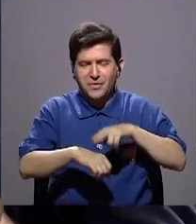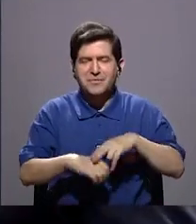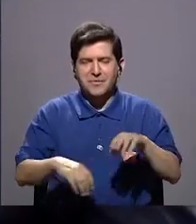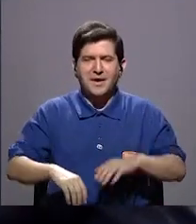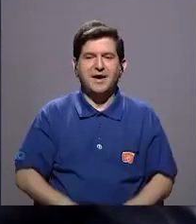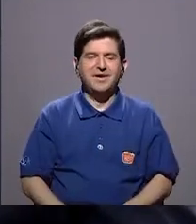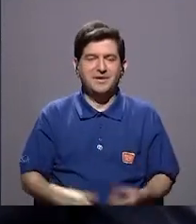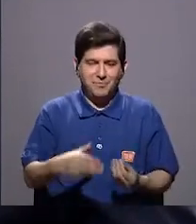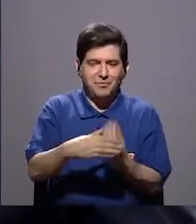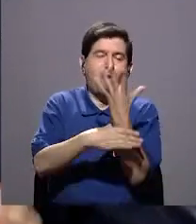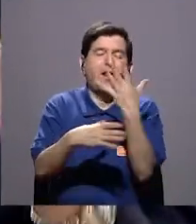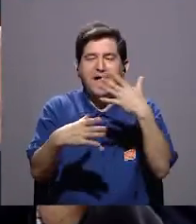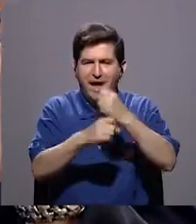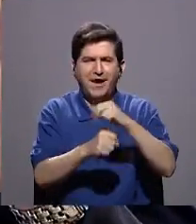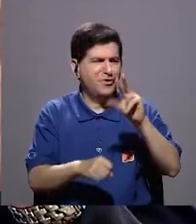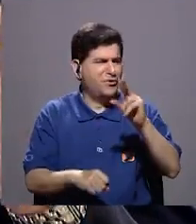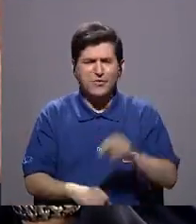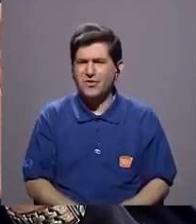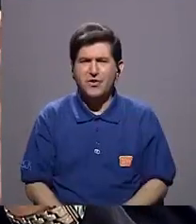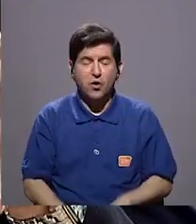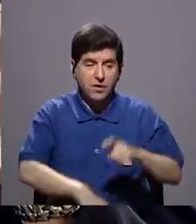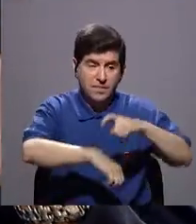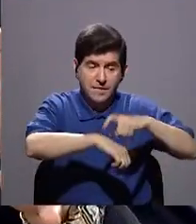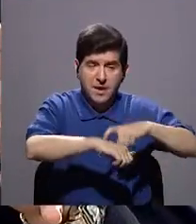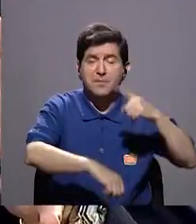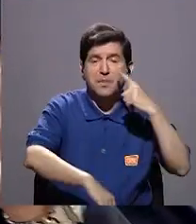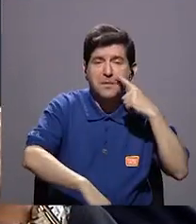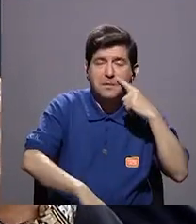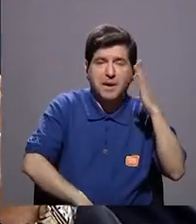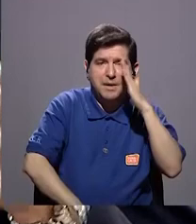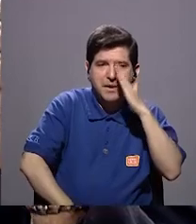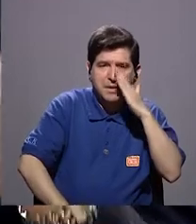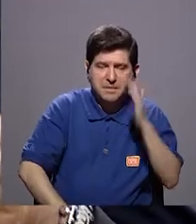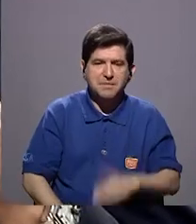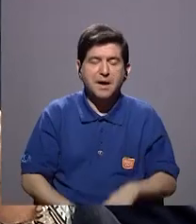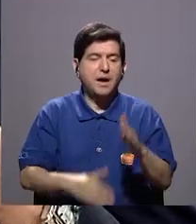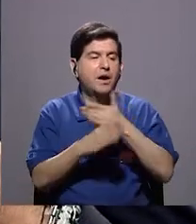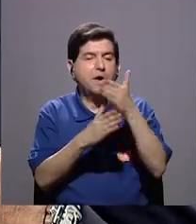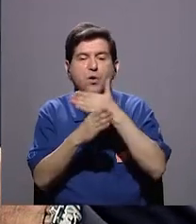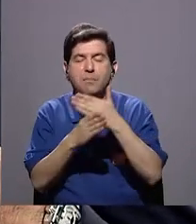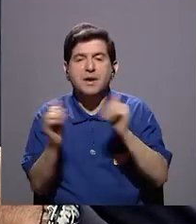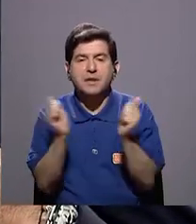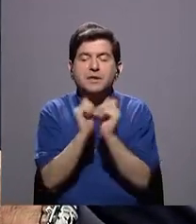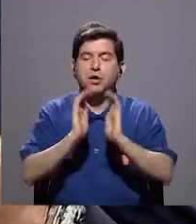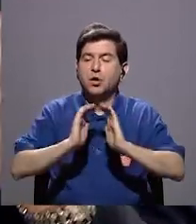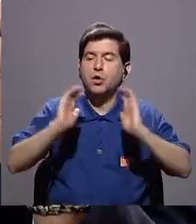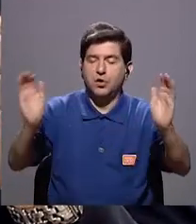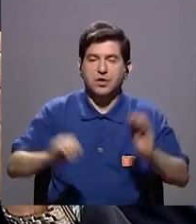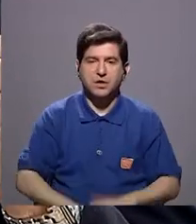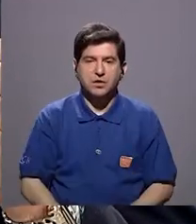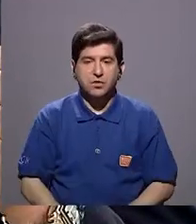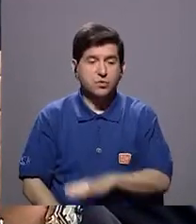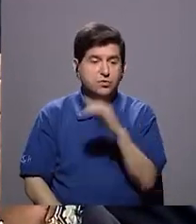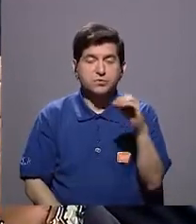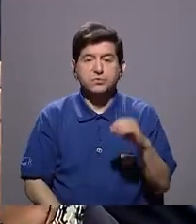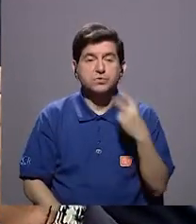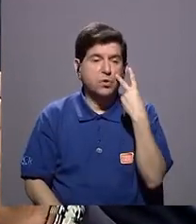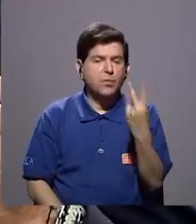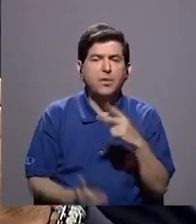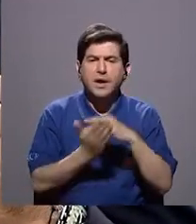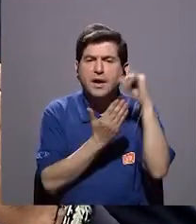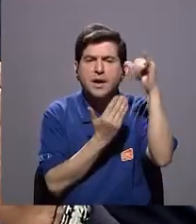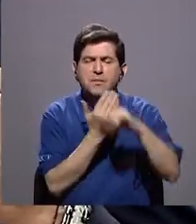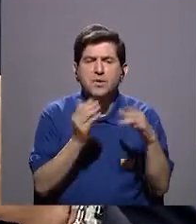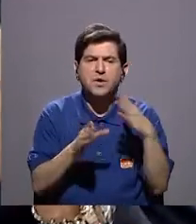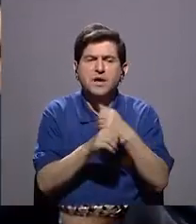hagan los volcanes. No, es el ratito que saca ese papá y esa mamá para compartir con ese niño. El rato que sacan para ir a ver